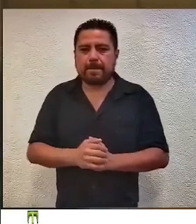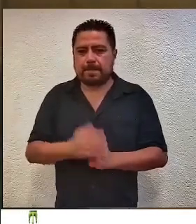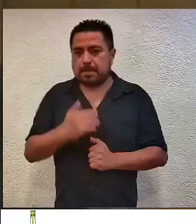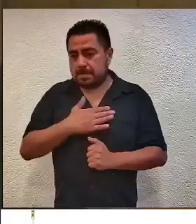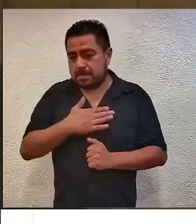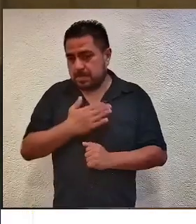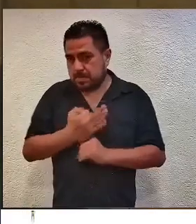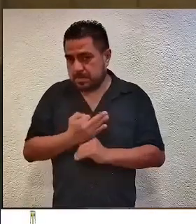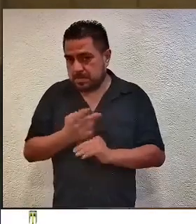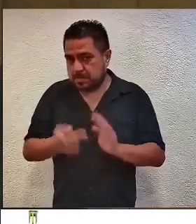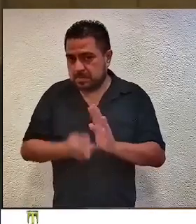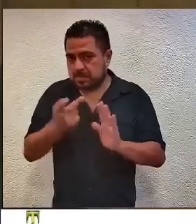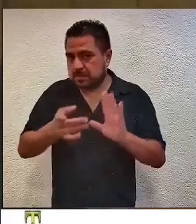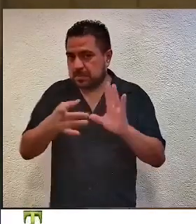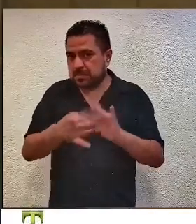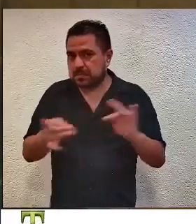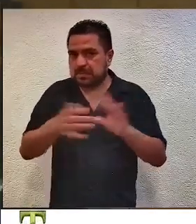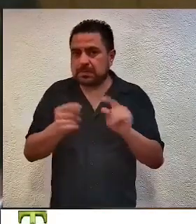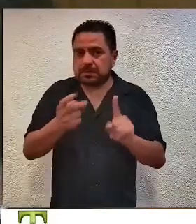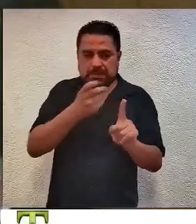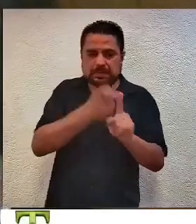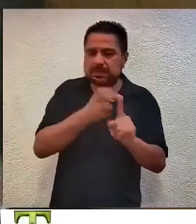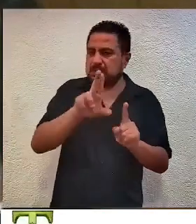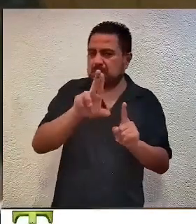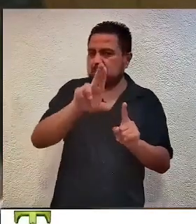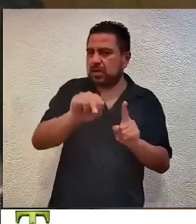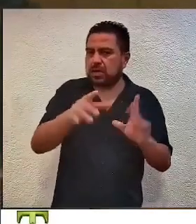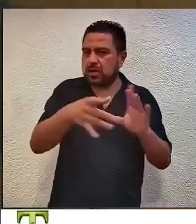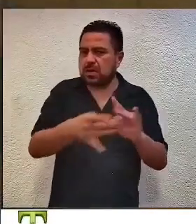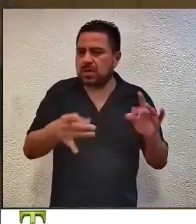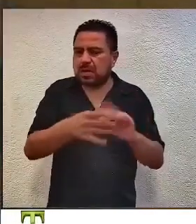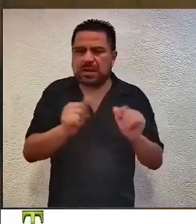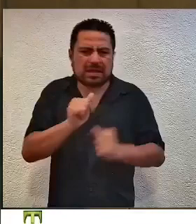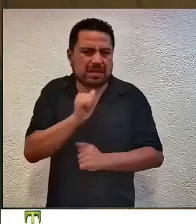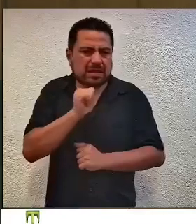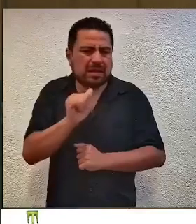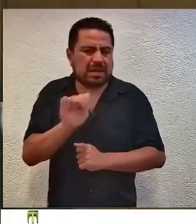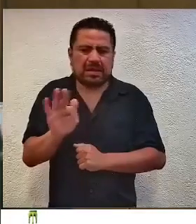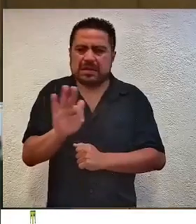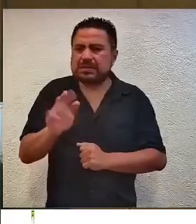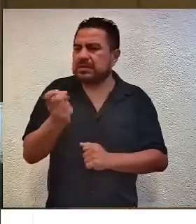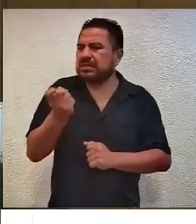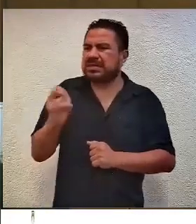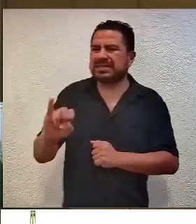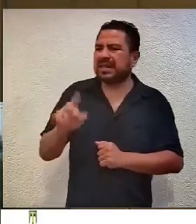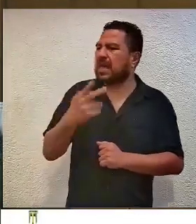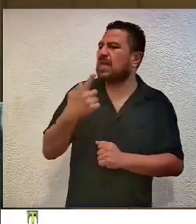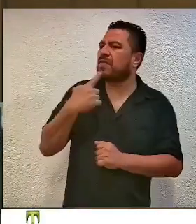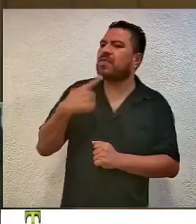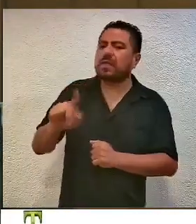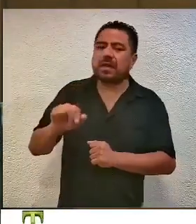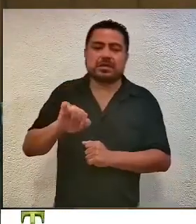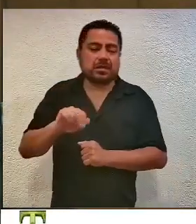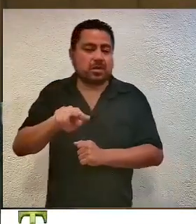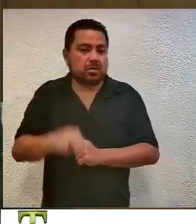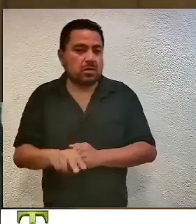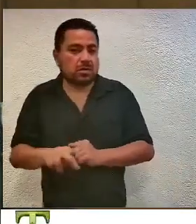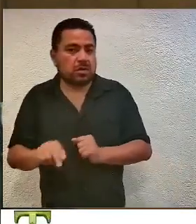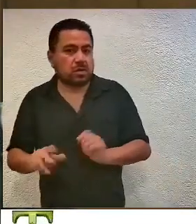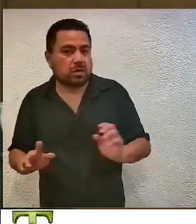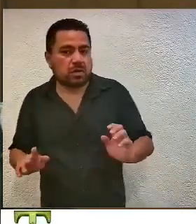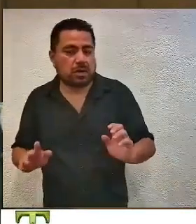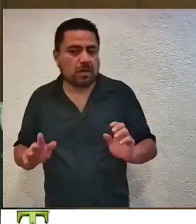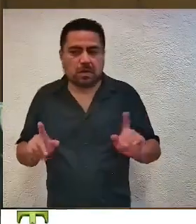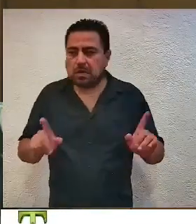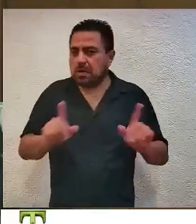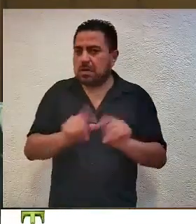de nueva cuenta, esto no quiere señalar y no estoy prejuzgando si los hechos denunciados son ciertos o no son ciertos. Yo